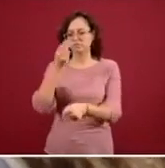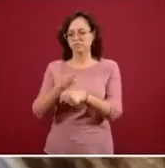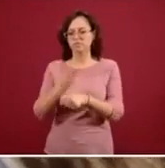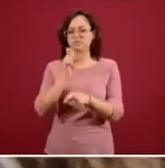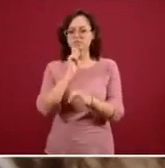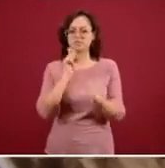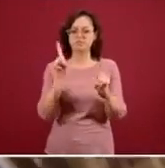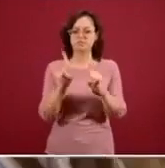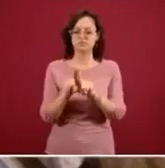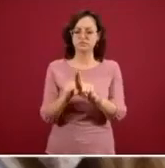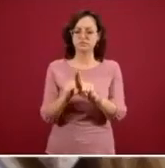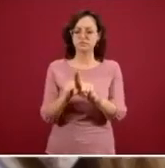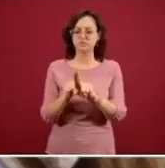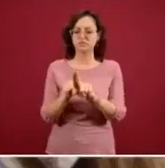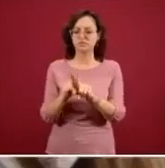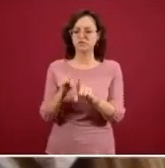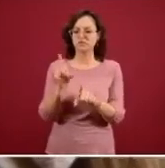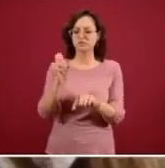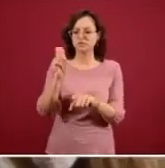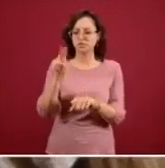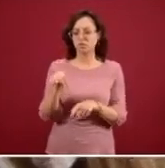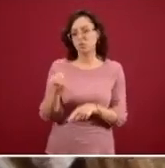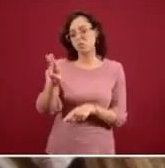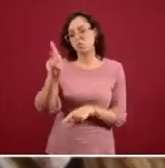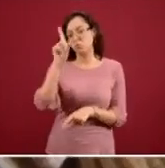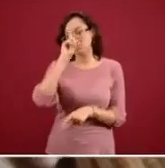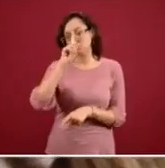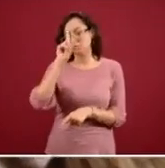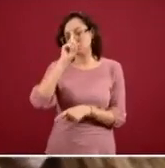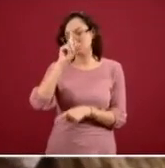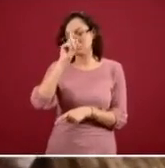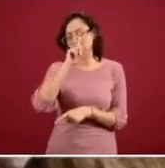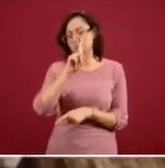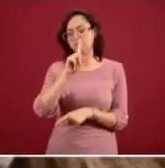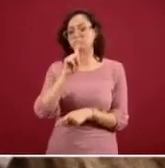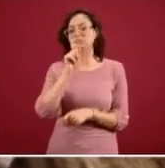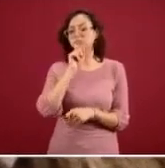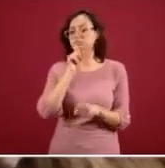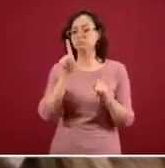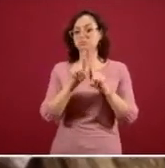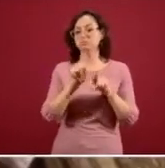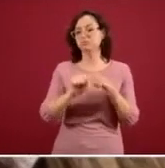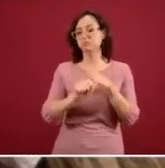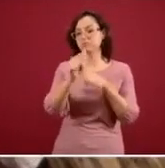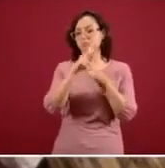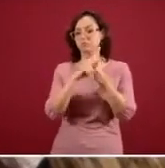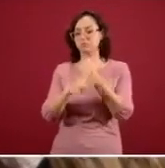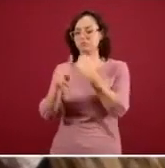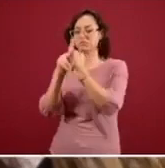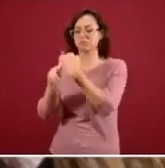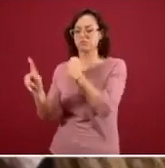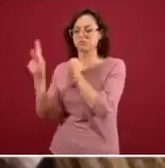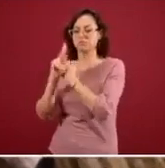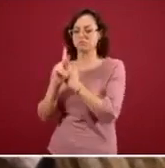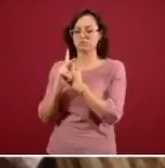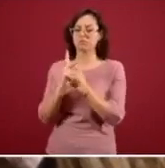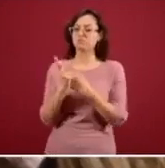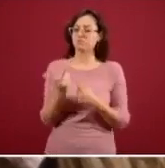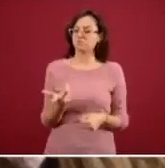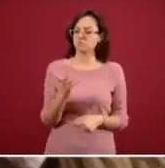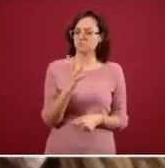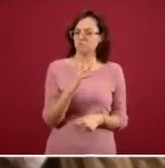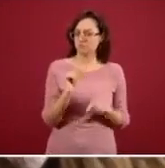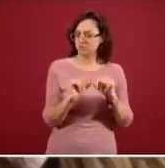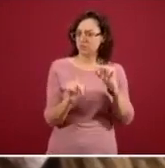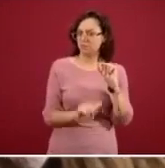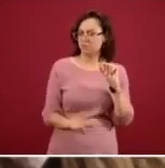recomendación de la ONU. Le están tomando igual en cuenta algunos países. Quisiera saber si pues está para el caso